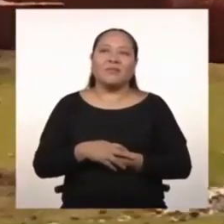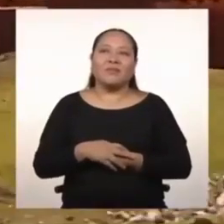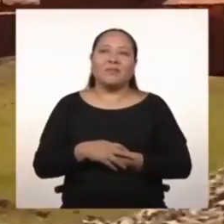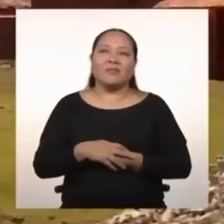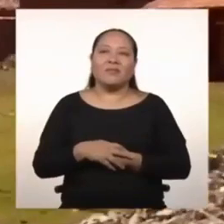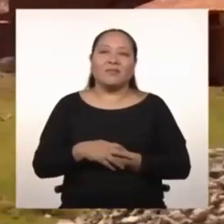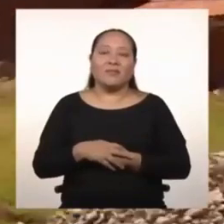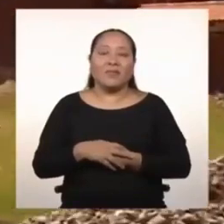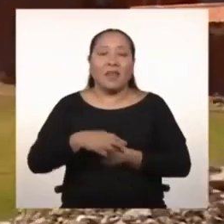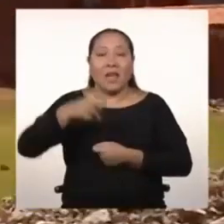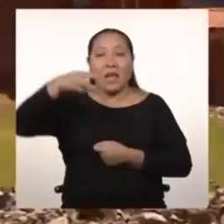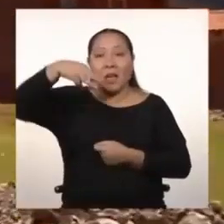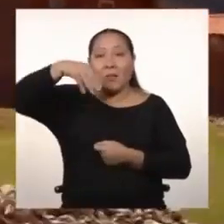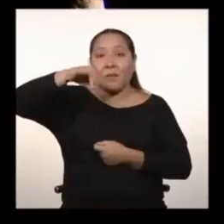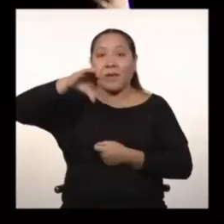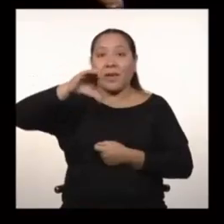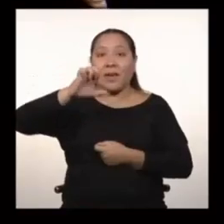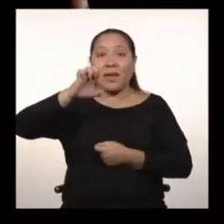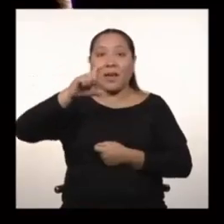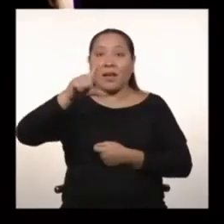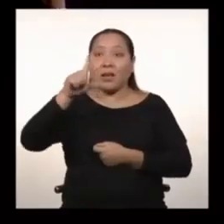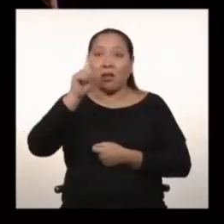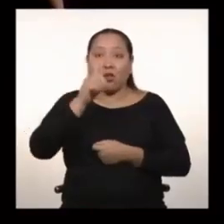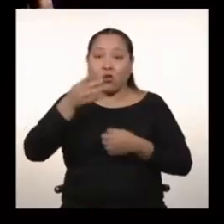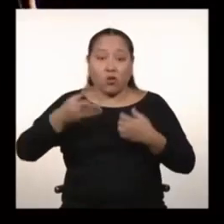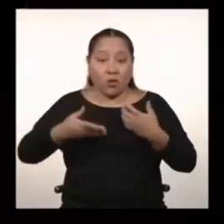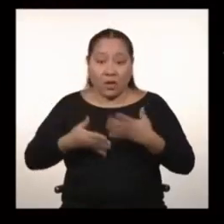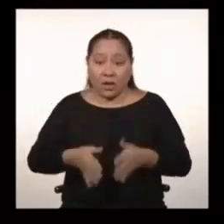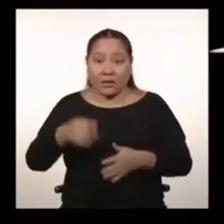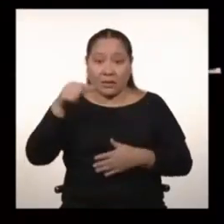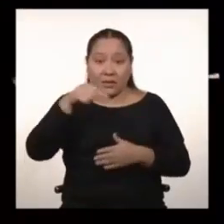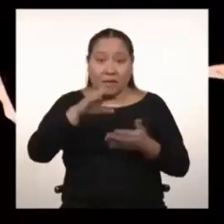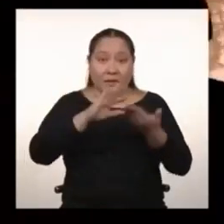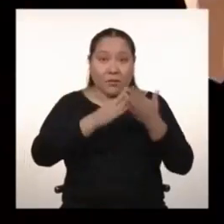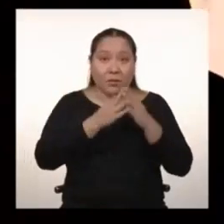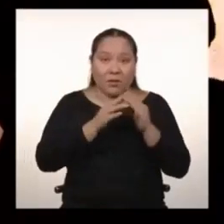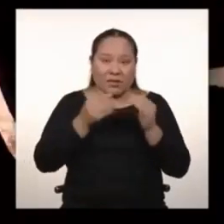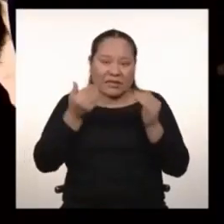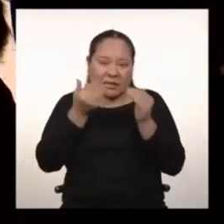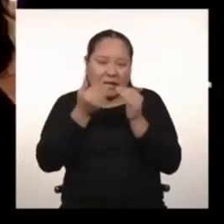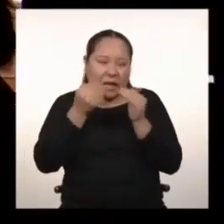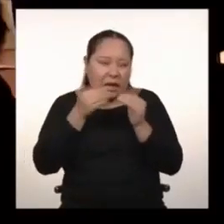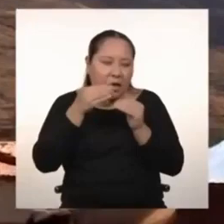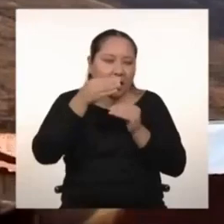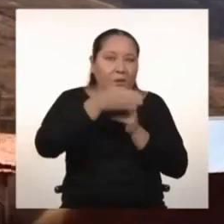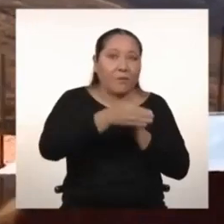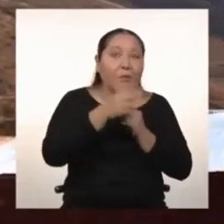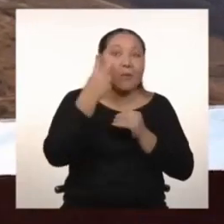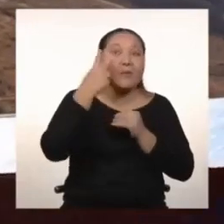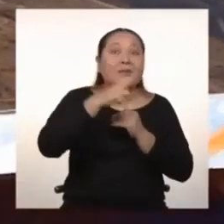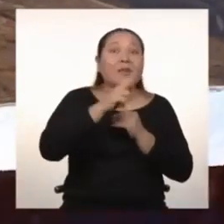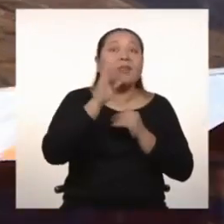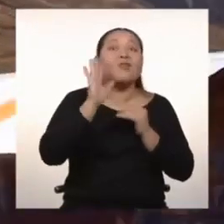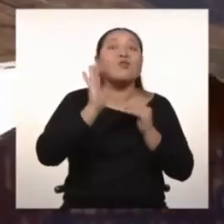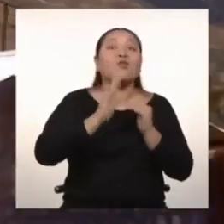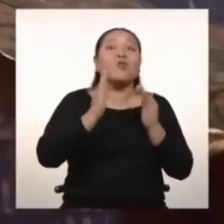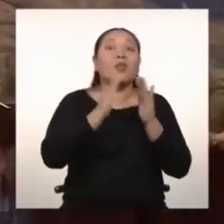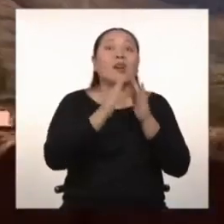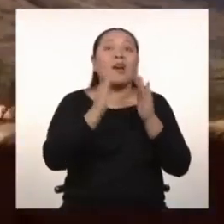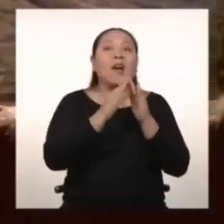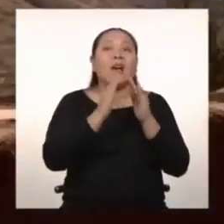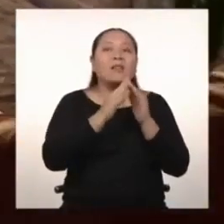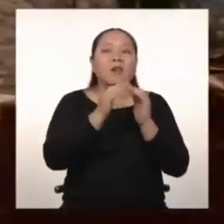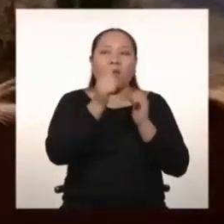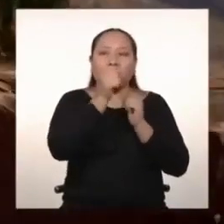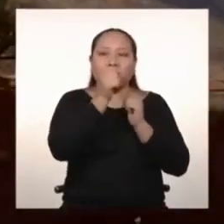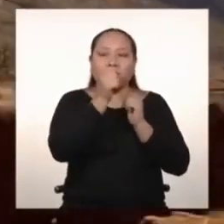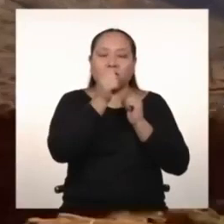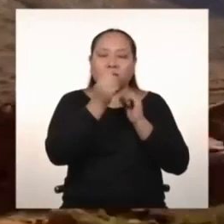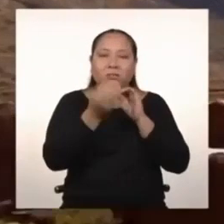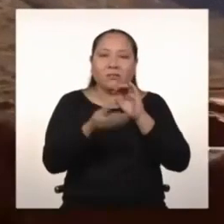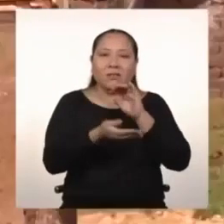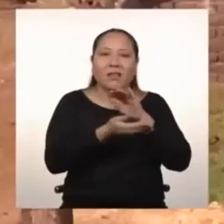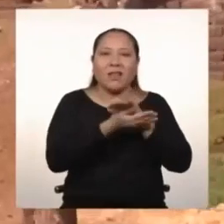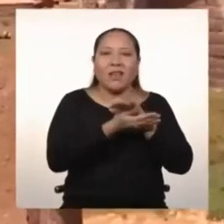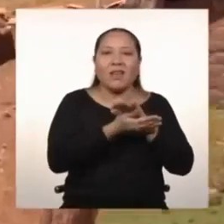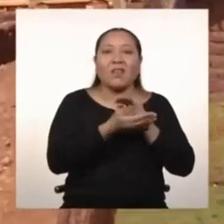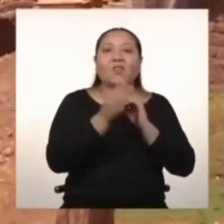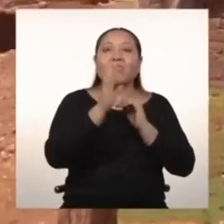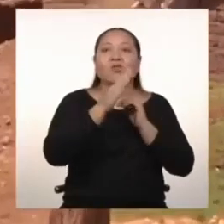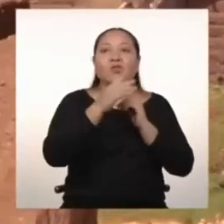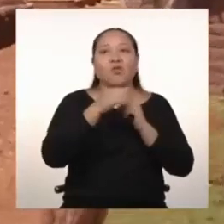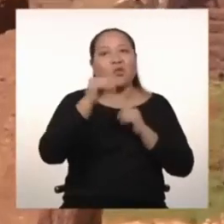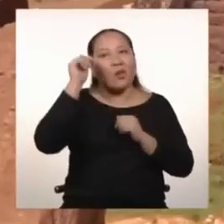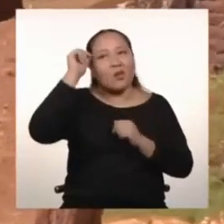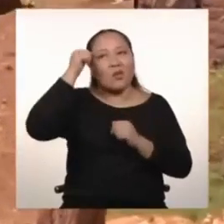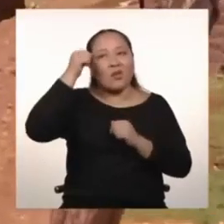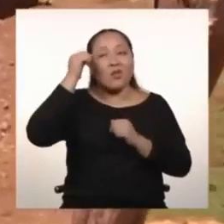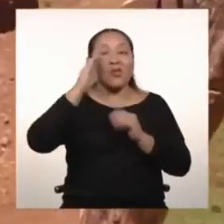En realidad, Micaela no nace en el pueblo, sino cerca de aquí. Vamos a ver su casa y cuán guardada está su memoria. La